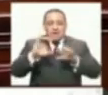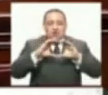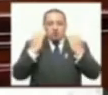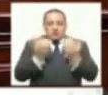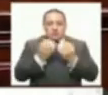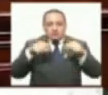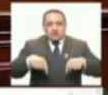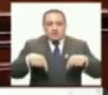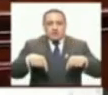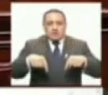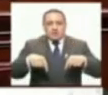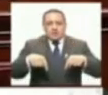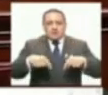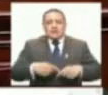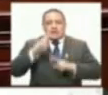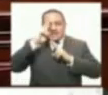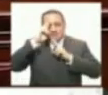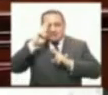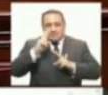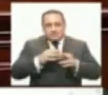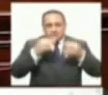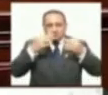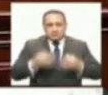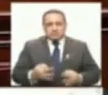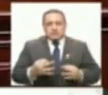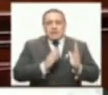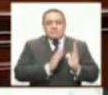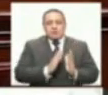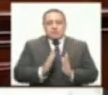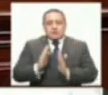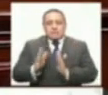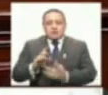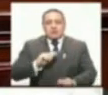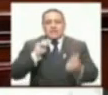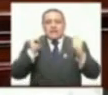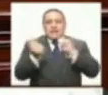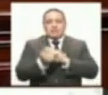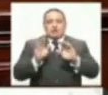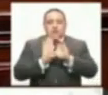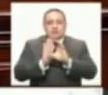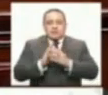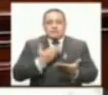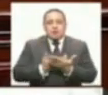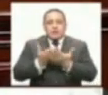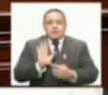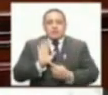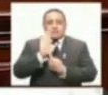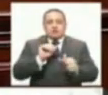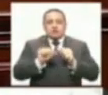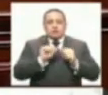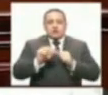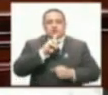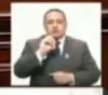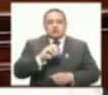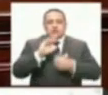de la República, respetando escrupulosamente el procedimiento de reforma constitucional previsto en el artículo